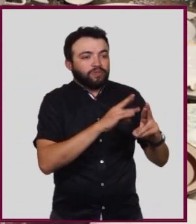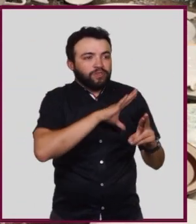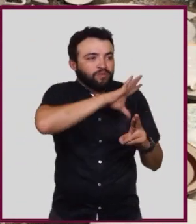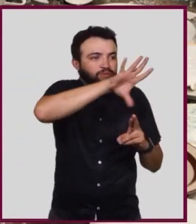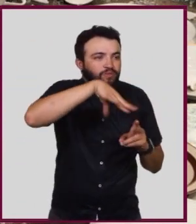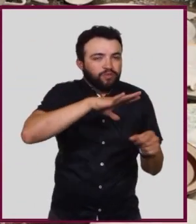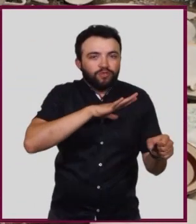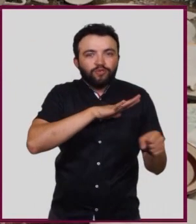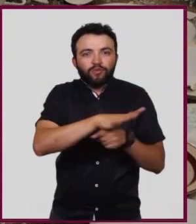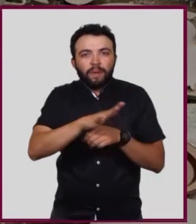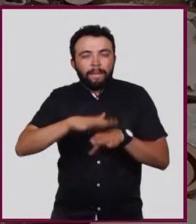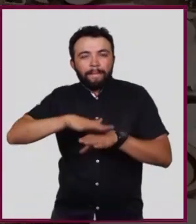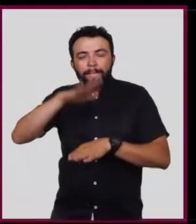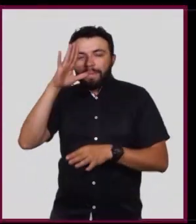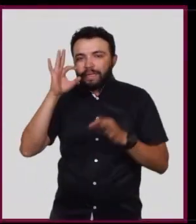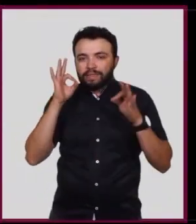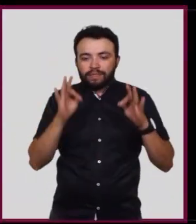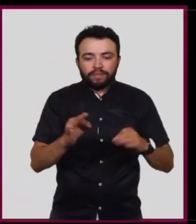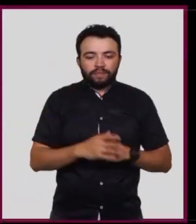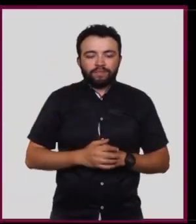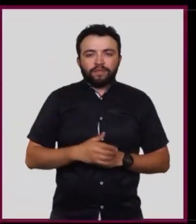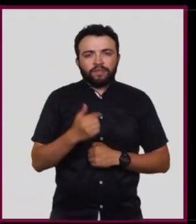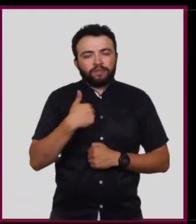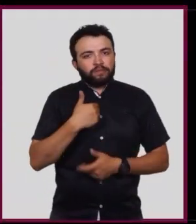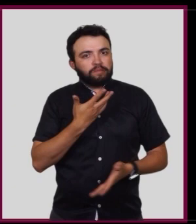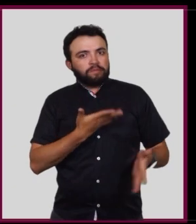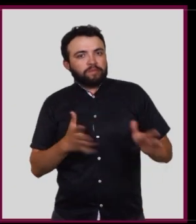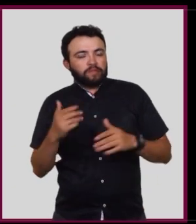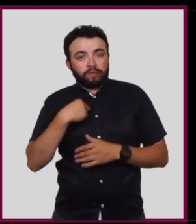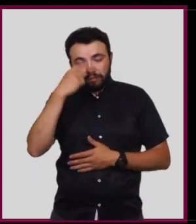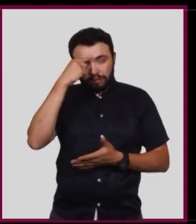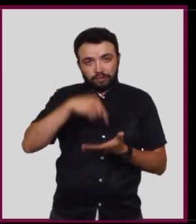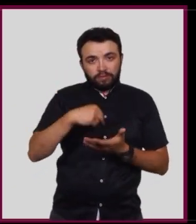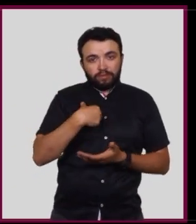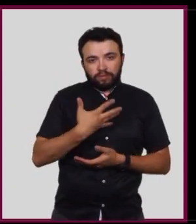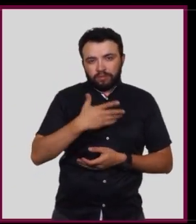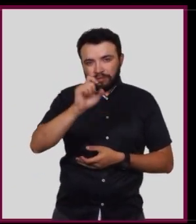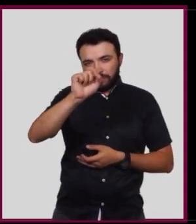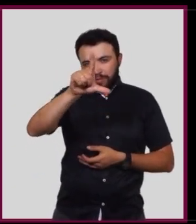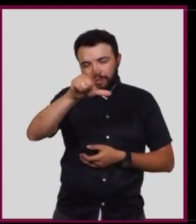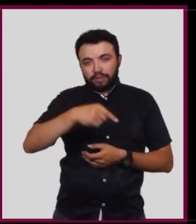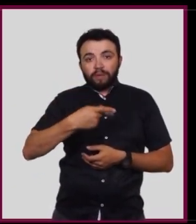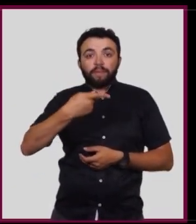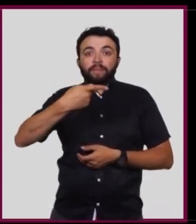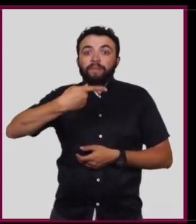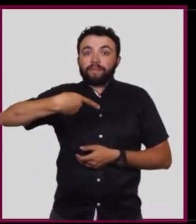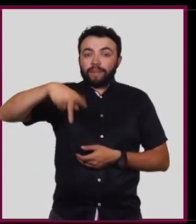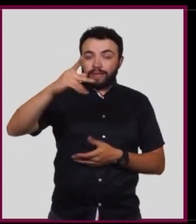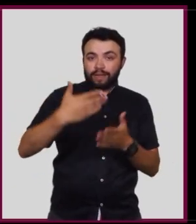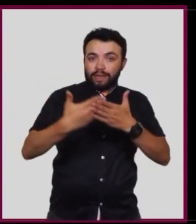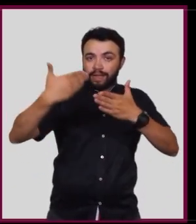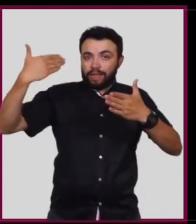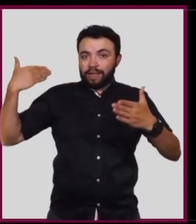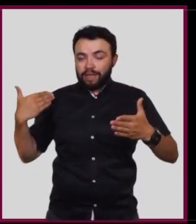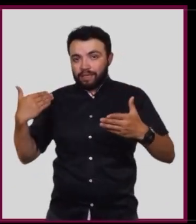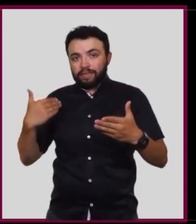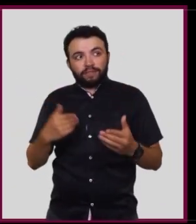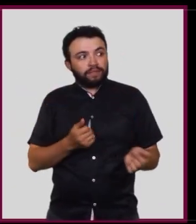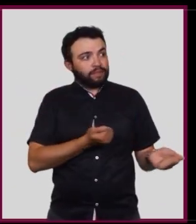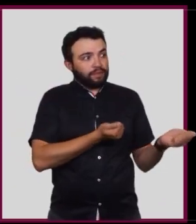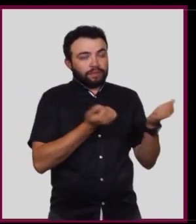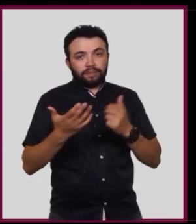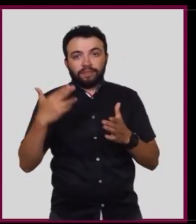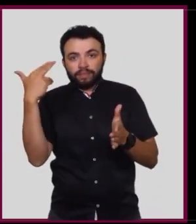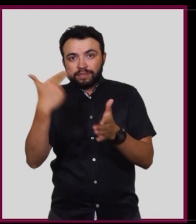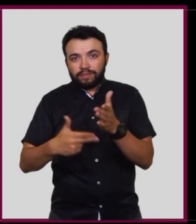encontrar respuestas. Yo he de haber tenido 27, pero los otros que llegaban al taller de